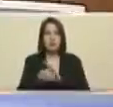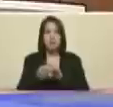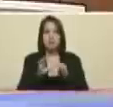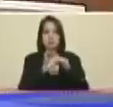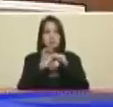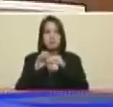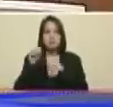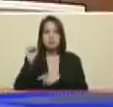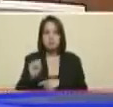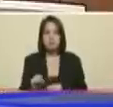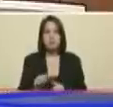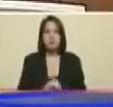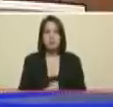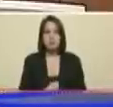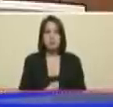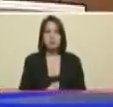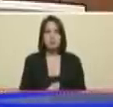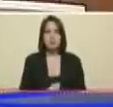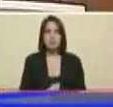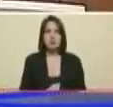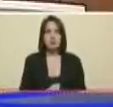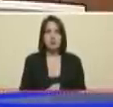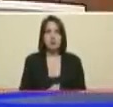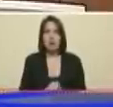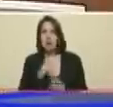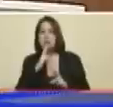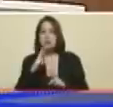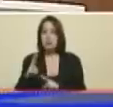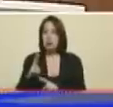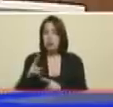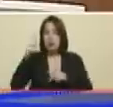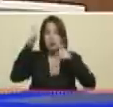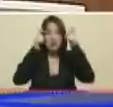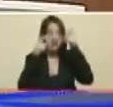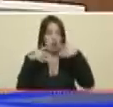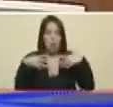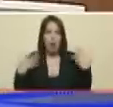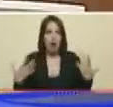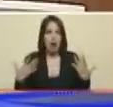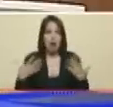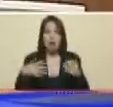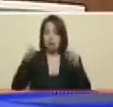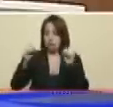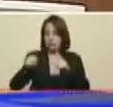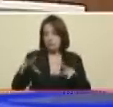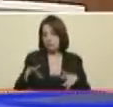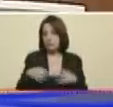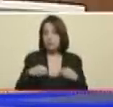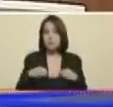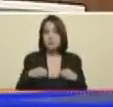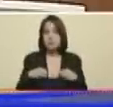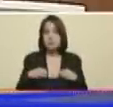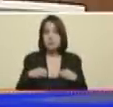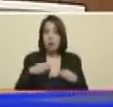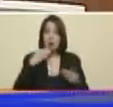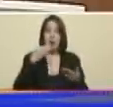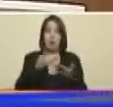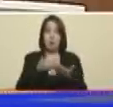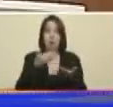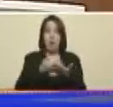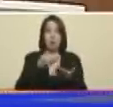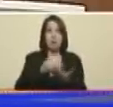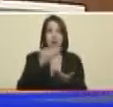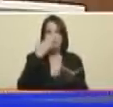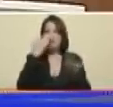Lo que diga Chávez, fue su respuesta. Y así fue. Lo postulamos ante los